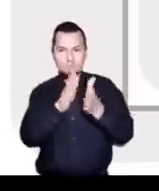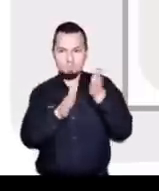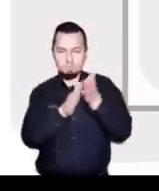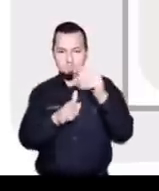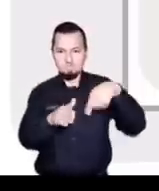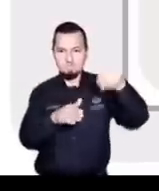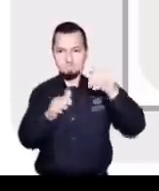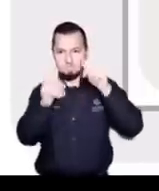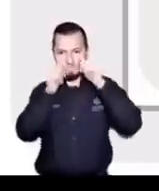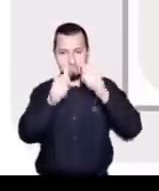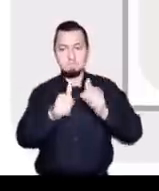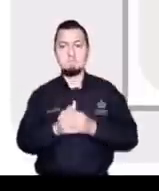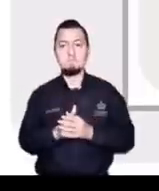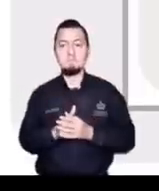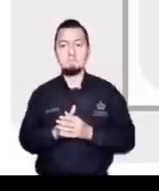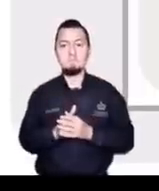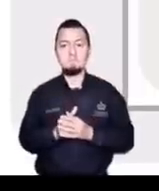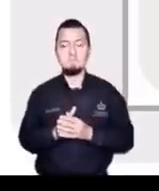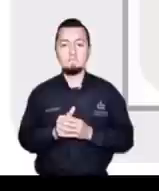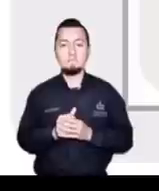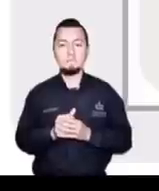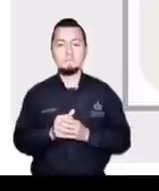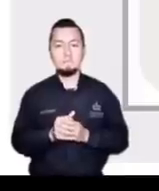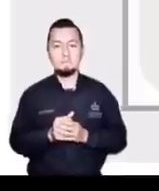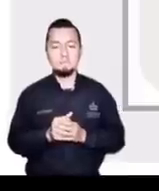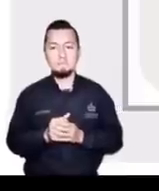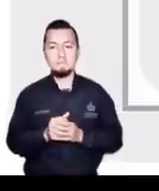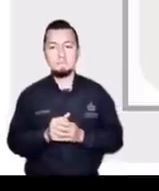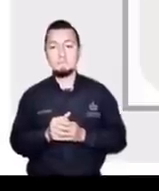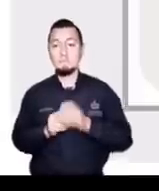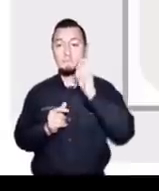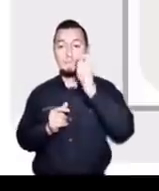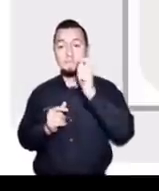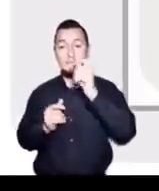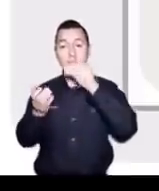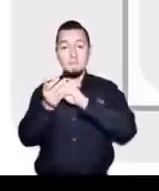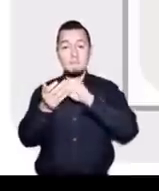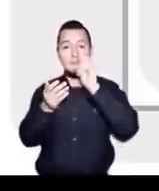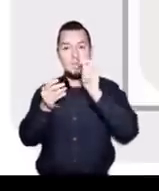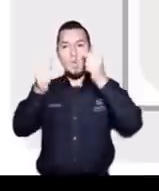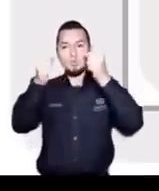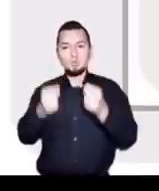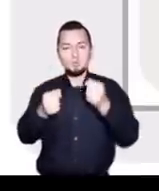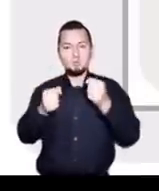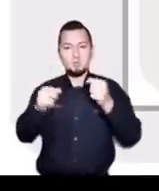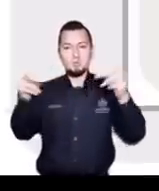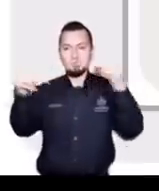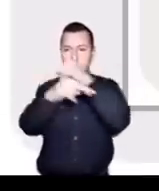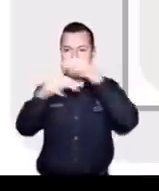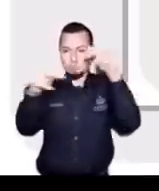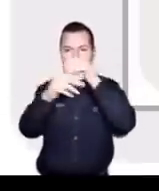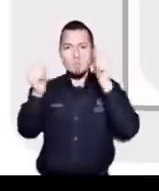que faltan. Contará con cruces peatonales seguros, con alarmas y semáforos, para una